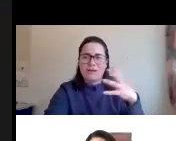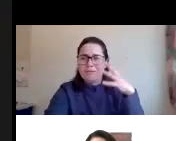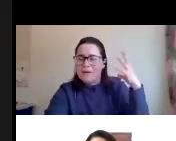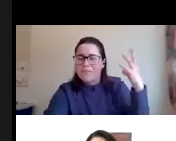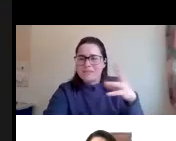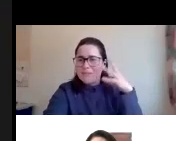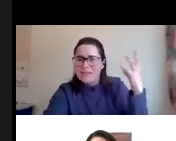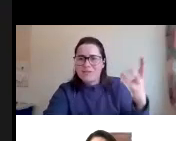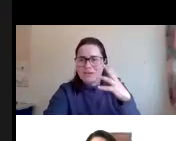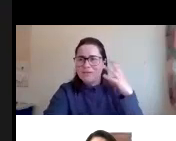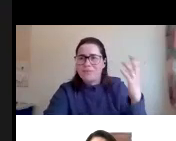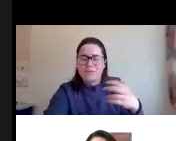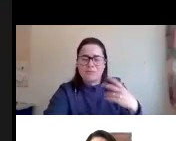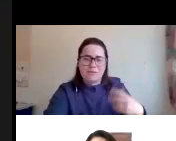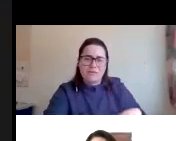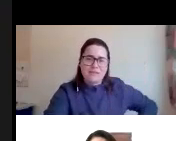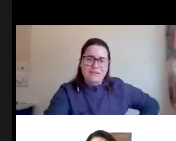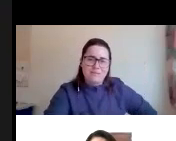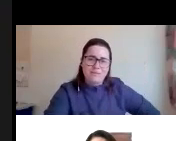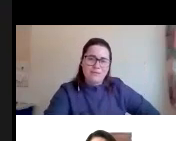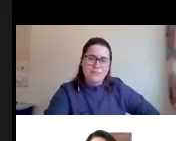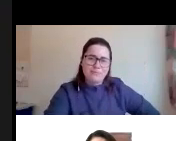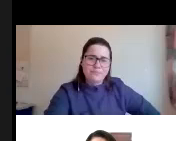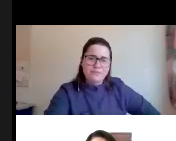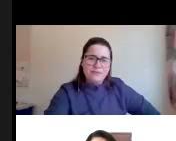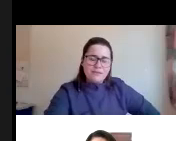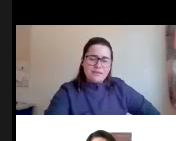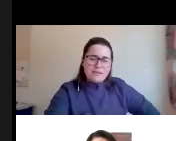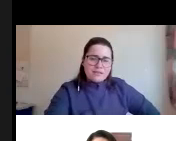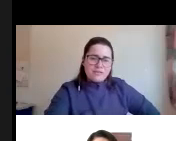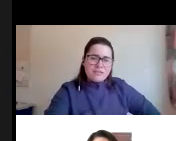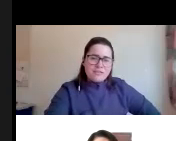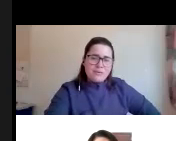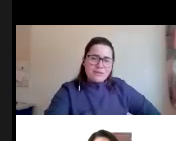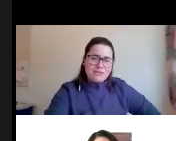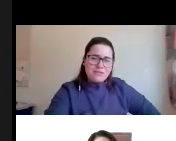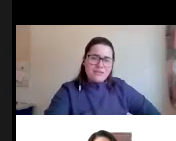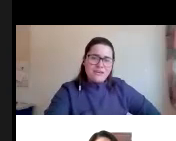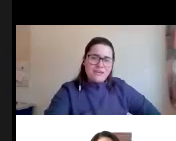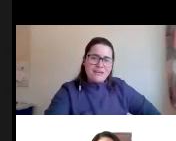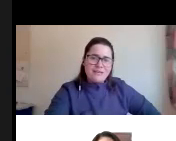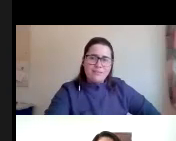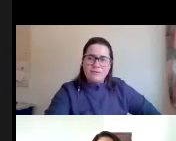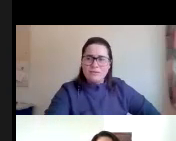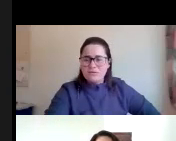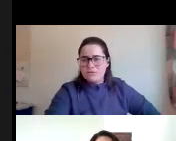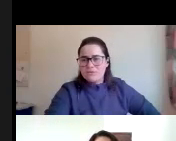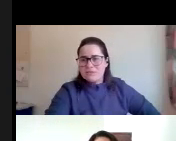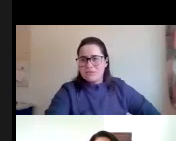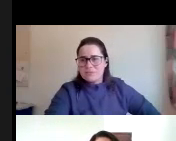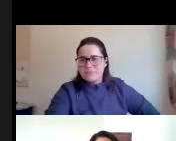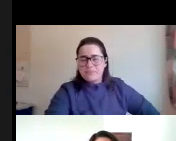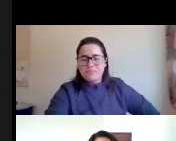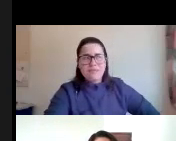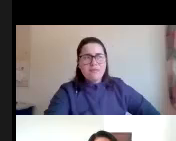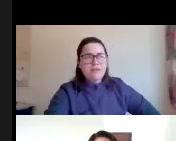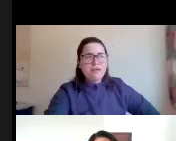poco al pensamiento, a que podamos platicar al respecto. Entonces, ¿cuáles son las generalidades de procesos de